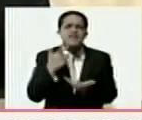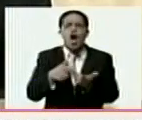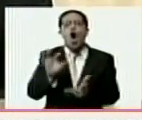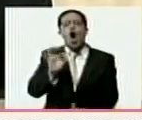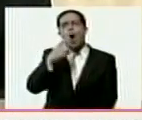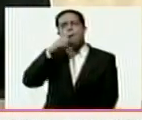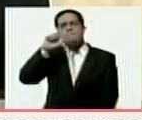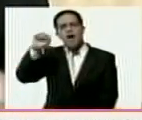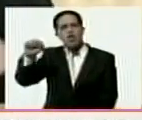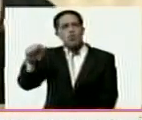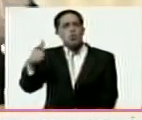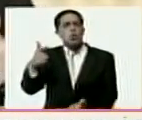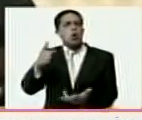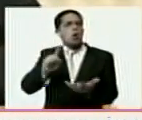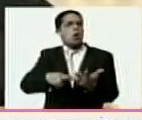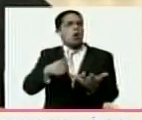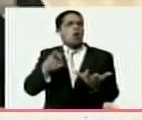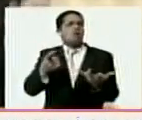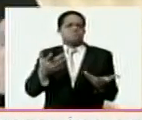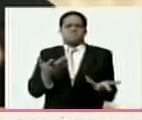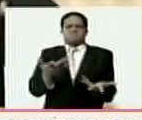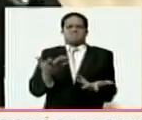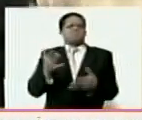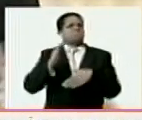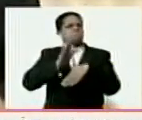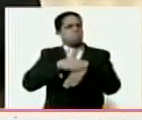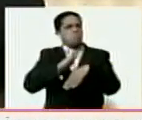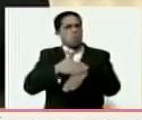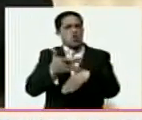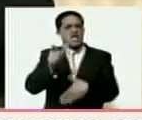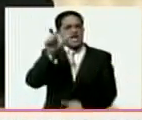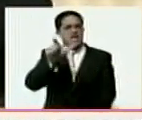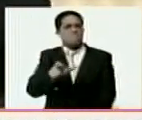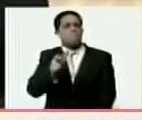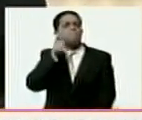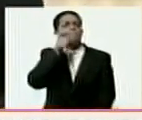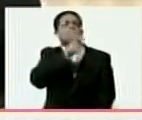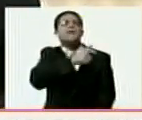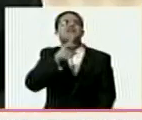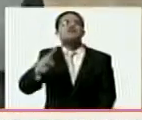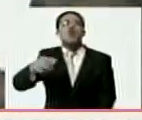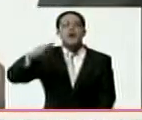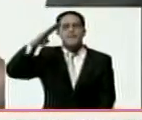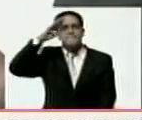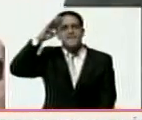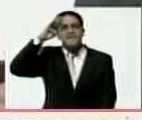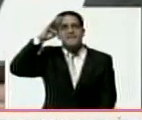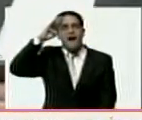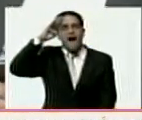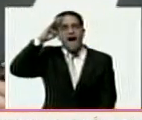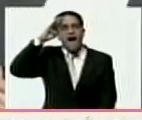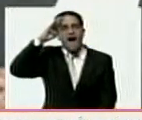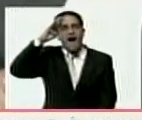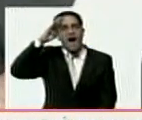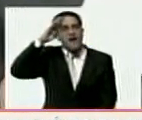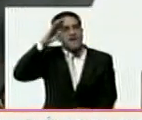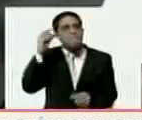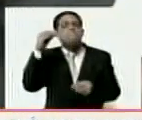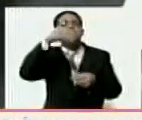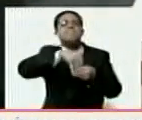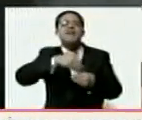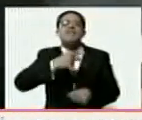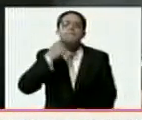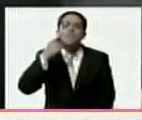cosa? ¿Y de cuándo acá los almirantes y los comandantes del Comando Sur tienen facultad alguna para